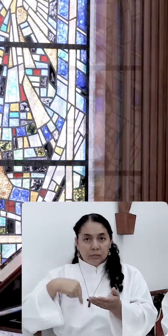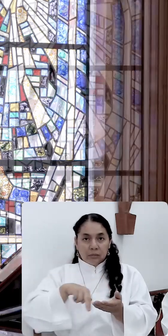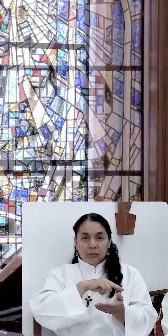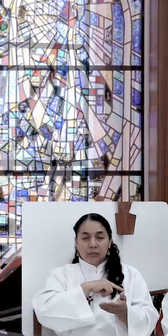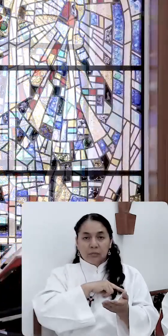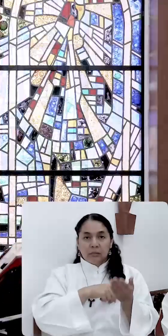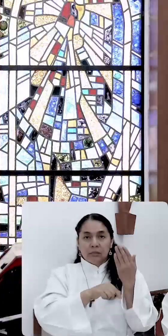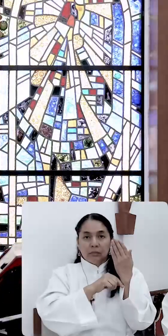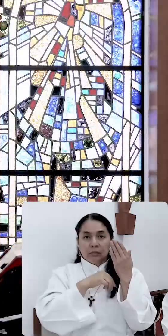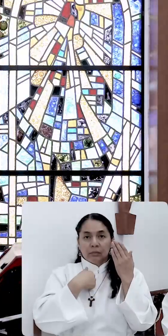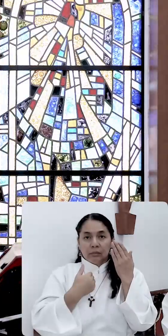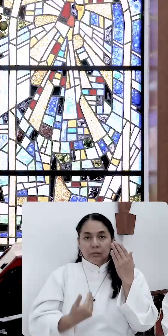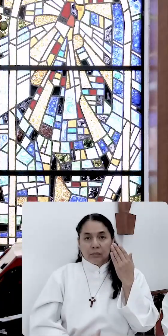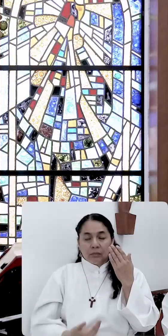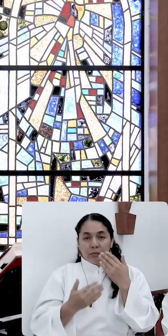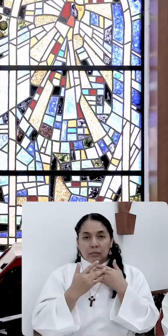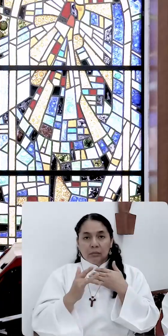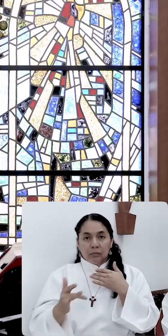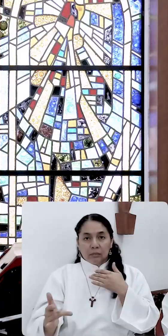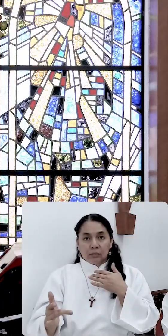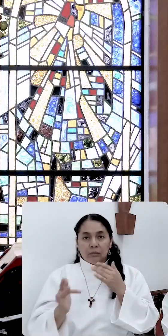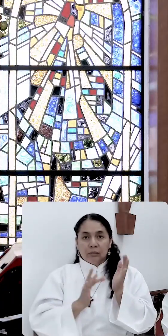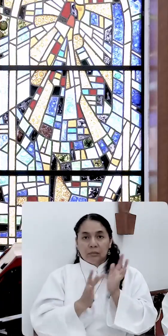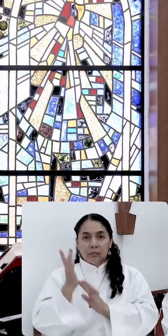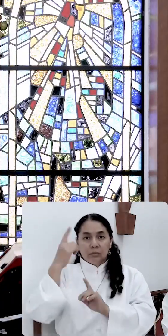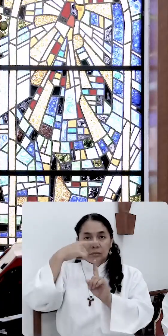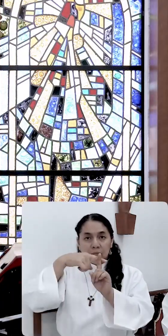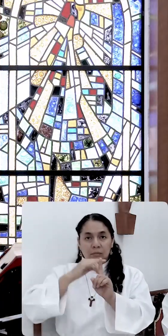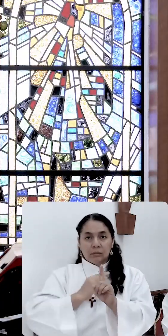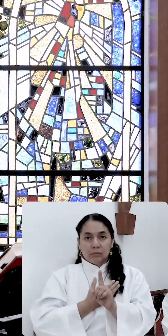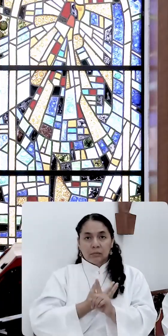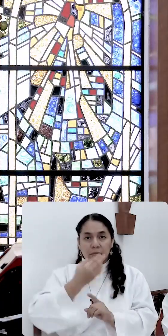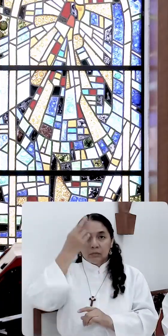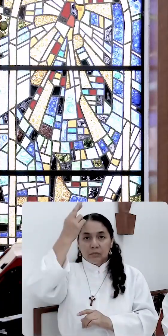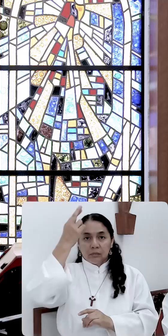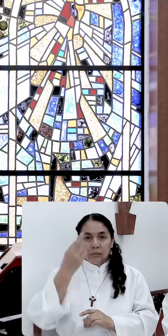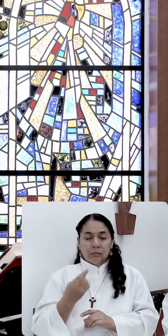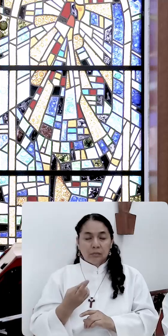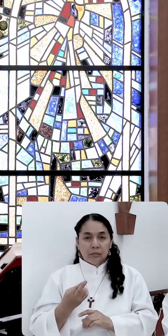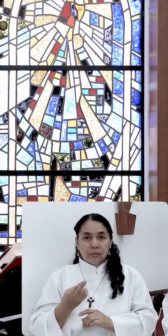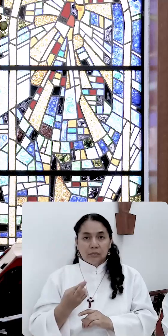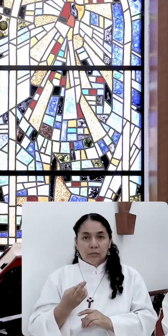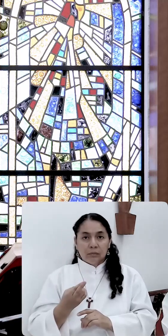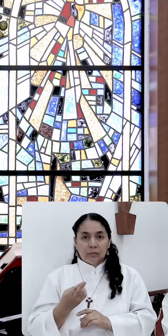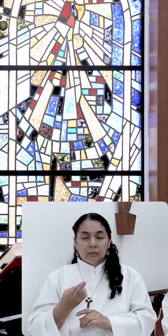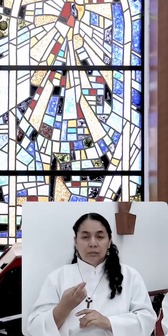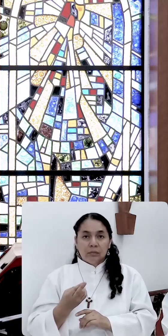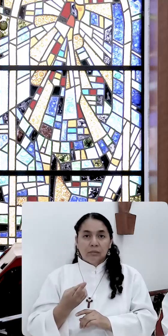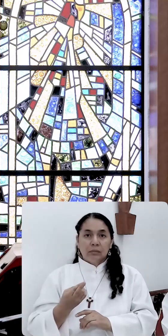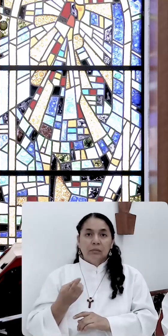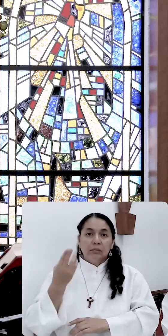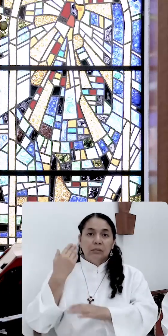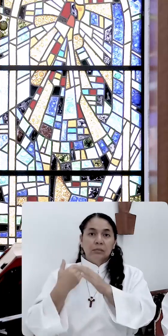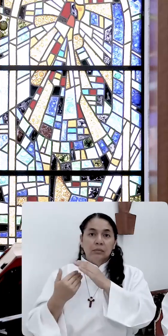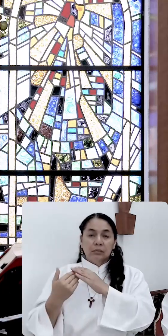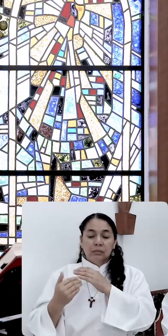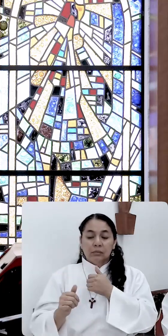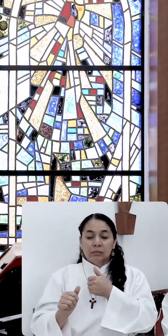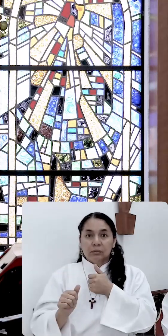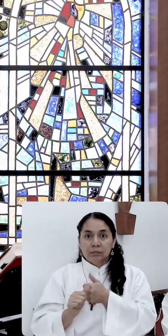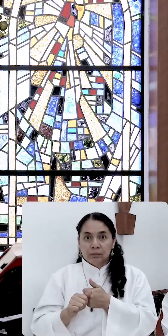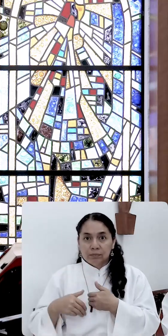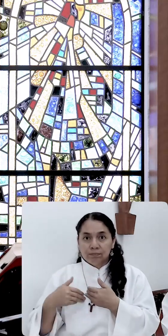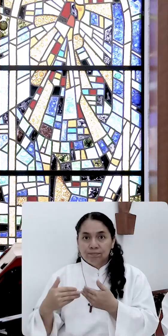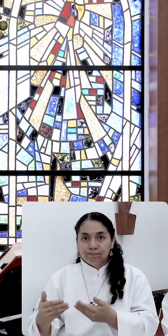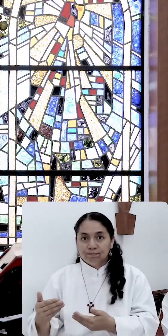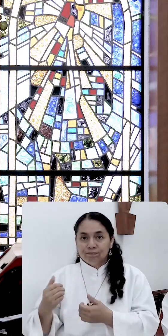nosotros en el cuerpo y la sangre de Jesucristo nuestro Señor, el cual cuando iba a ser